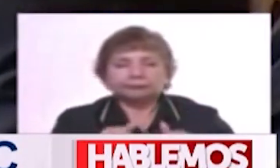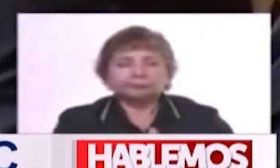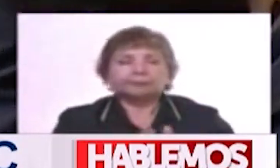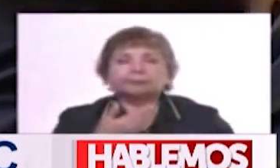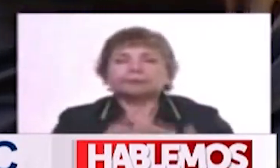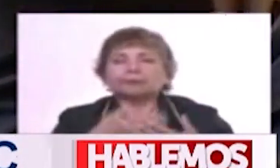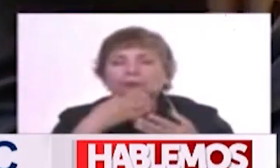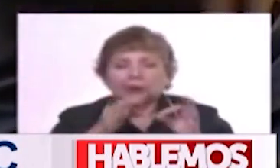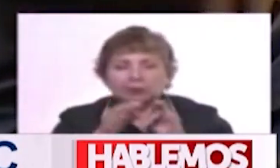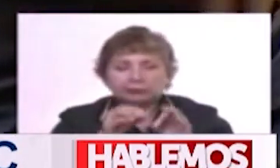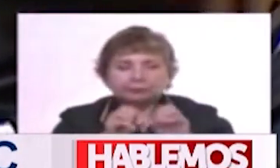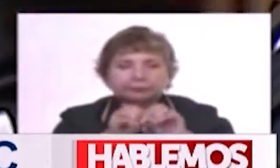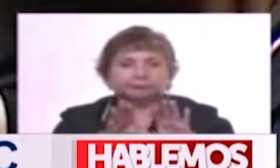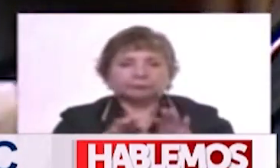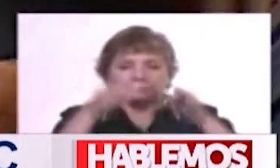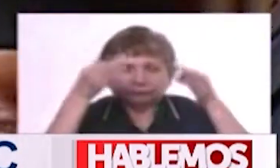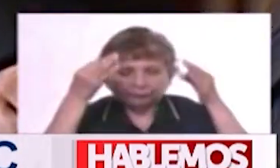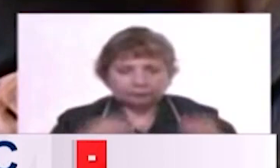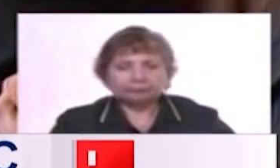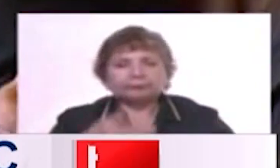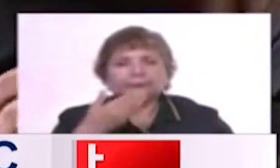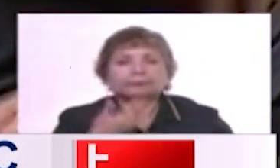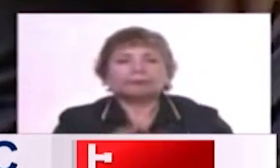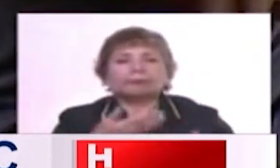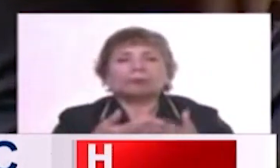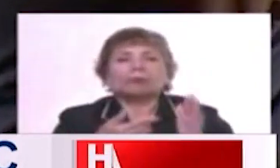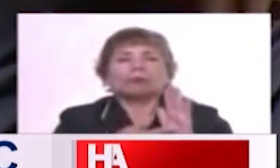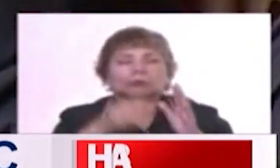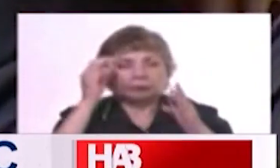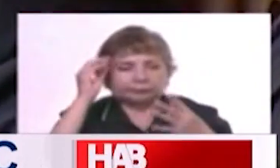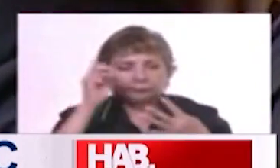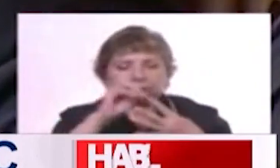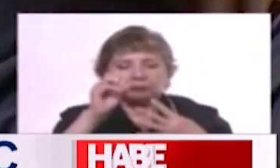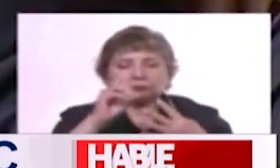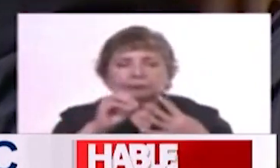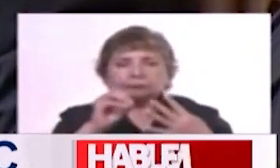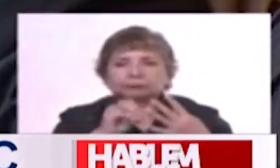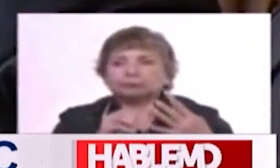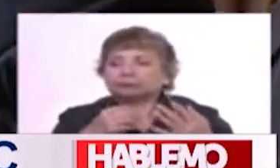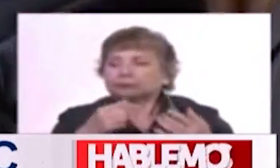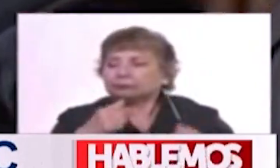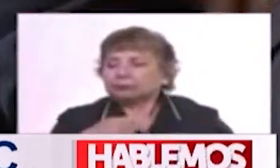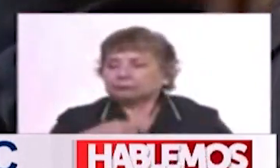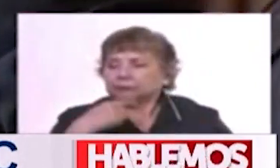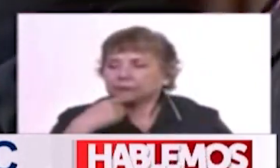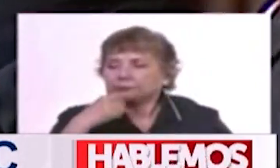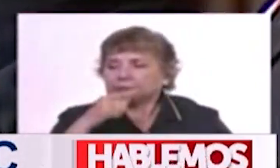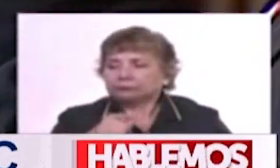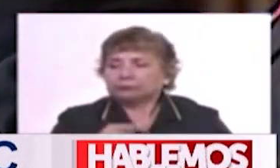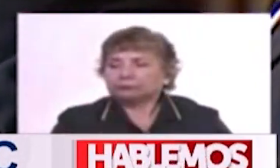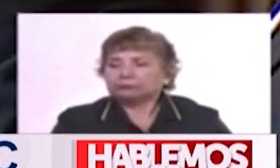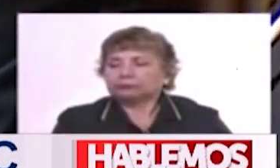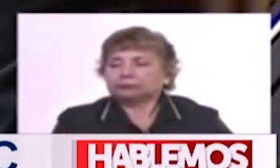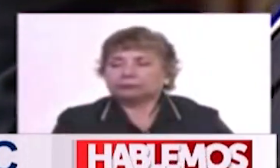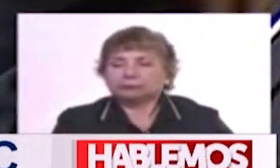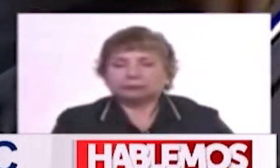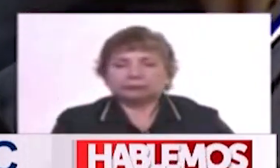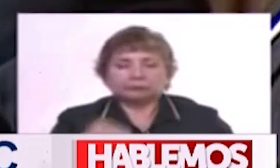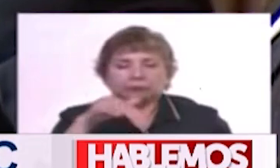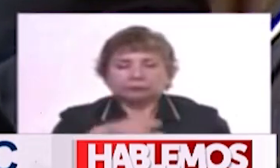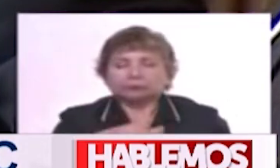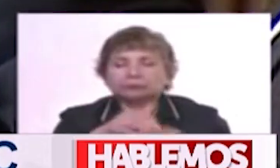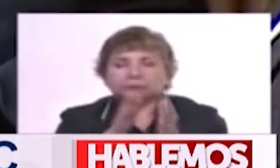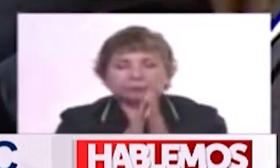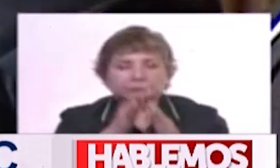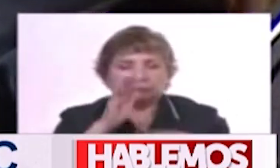bien de esclarecimiento fehaciente en base a evidencia, prueba objetiva. Yo creo que ese voto hago,